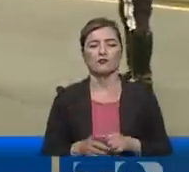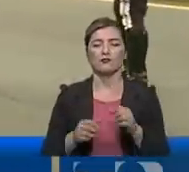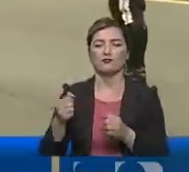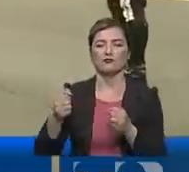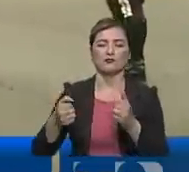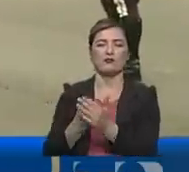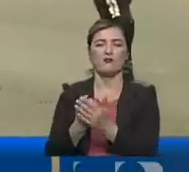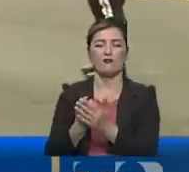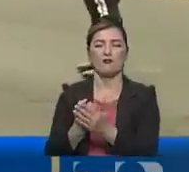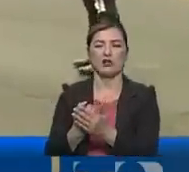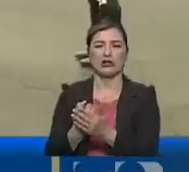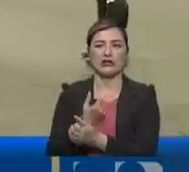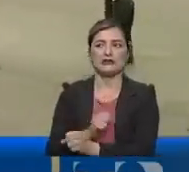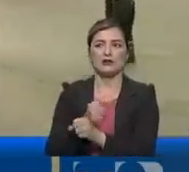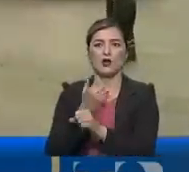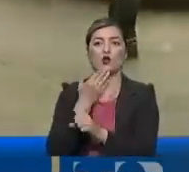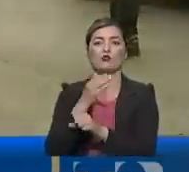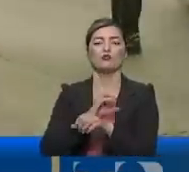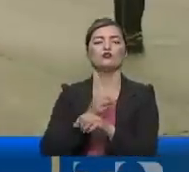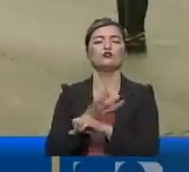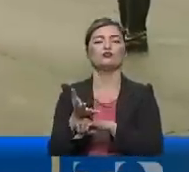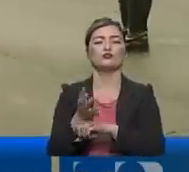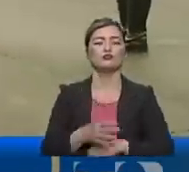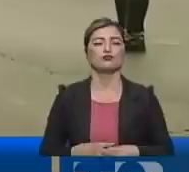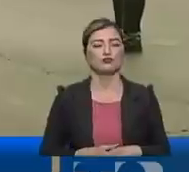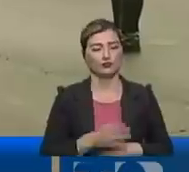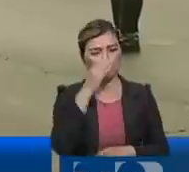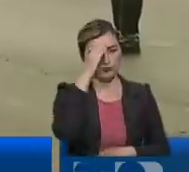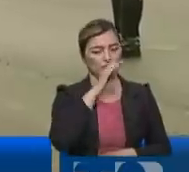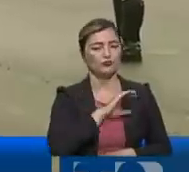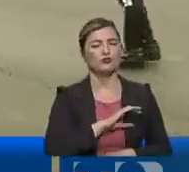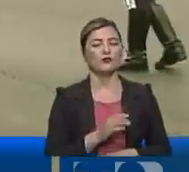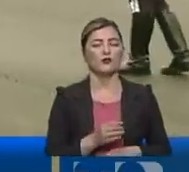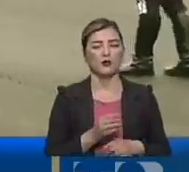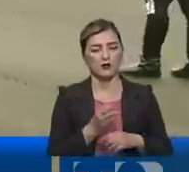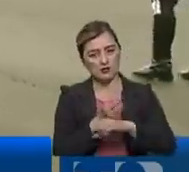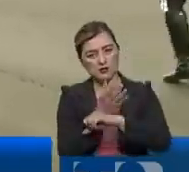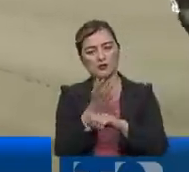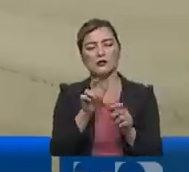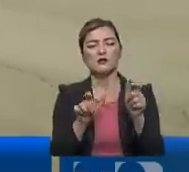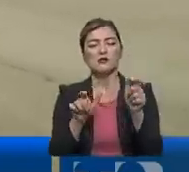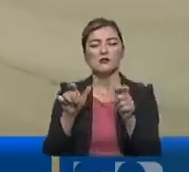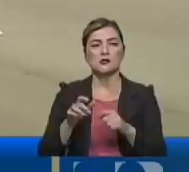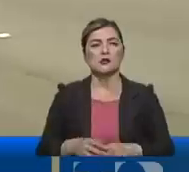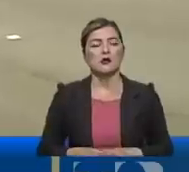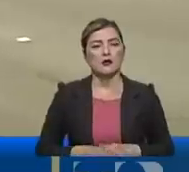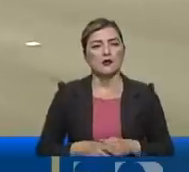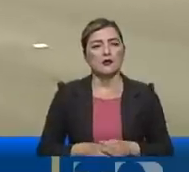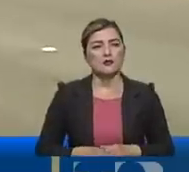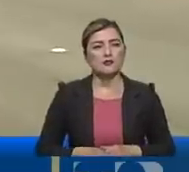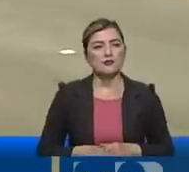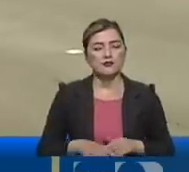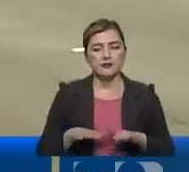accidentes de tránsito? Bueno, nosotros como Agencia Metropolitana de Tránsito le recomendamos a la ciudadanía, a los usuarios